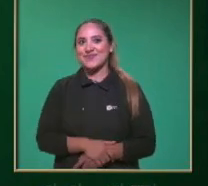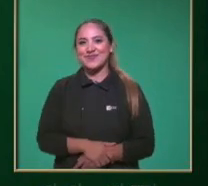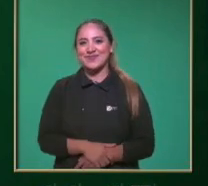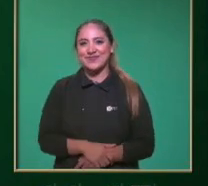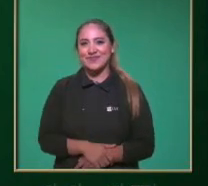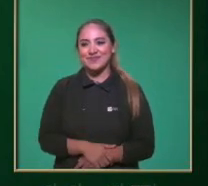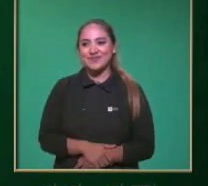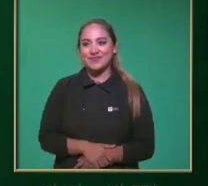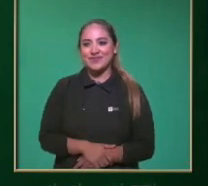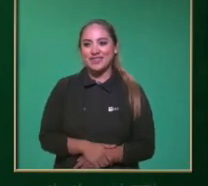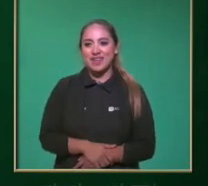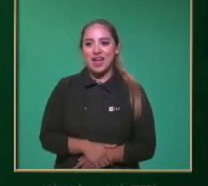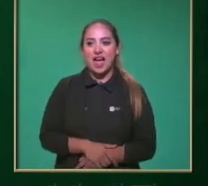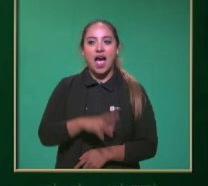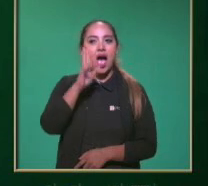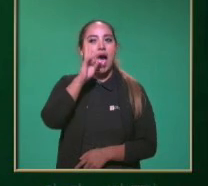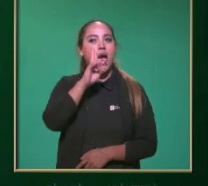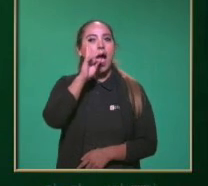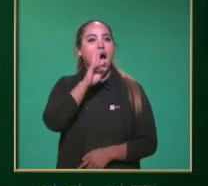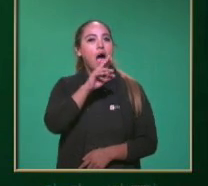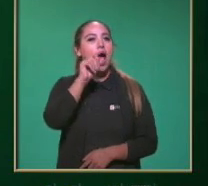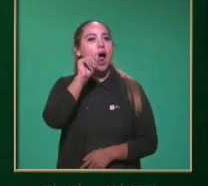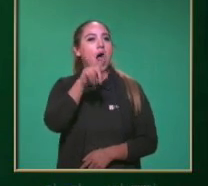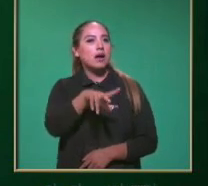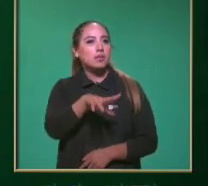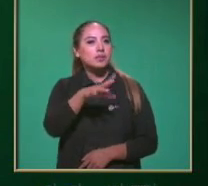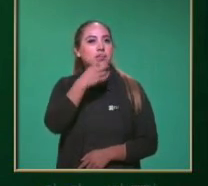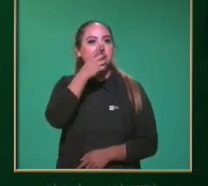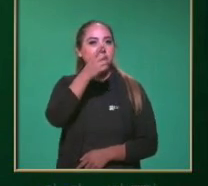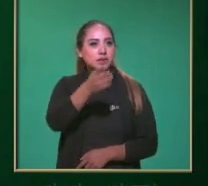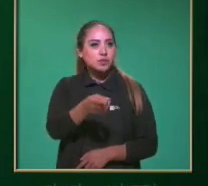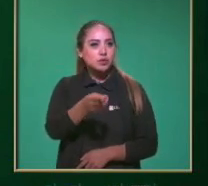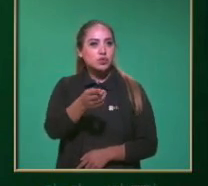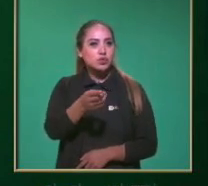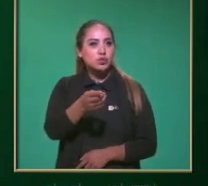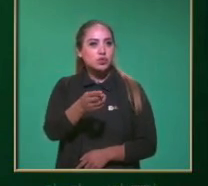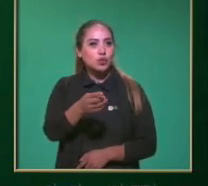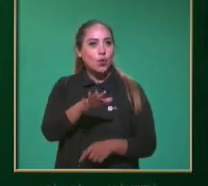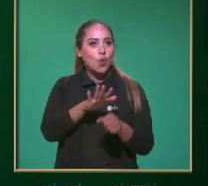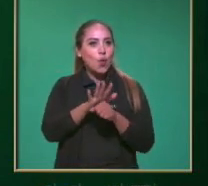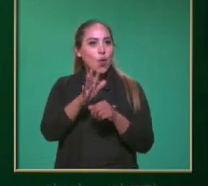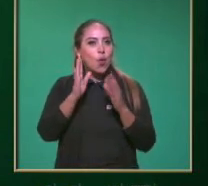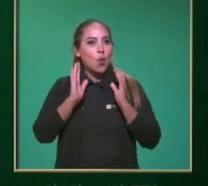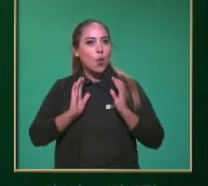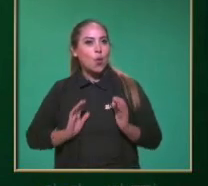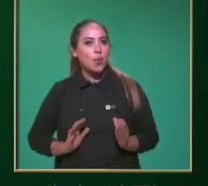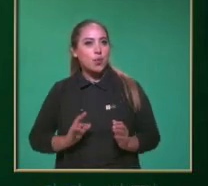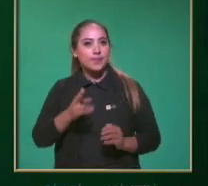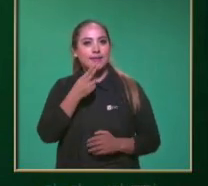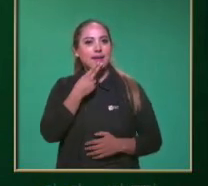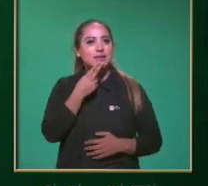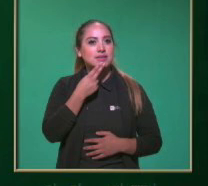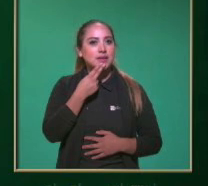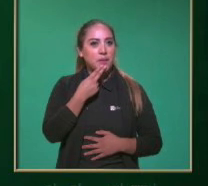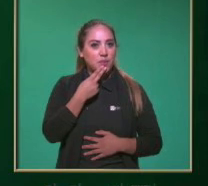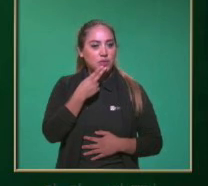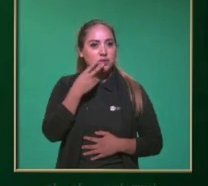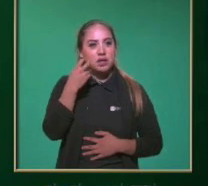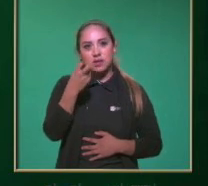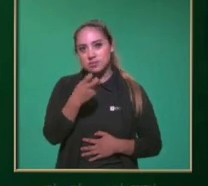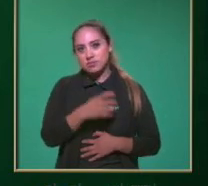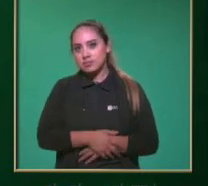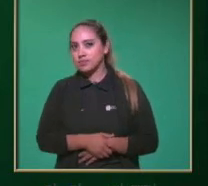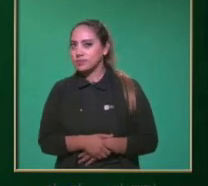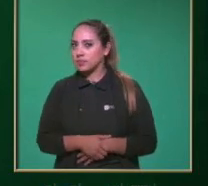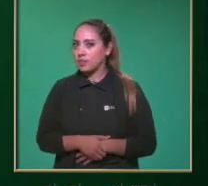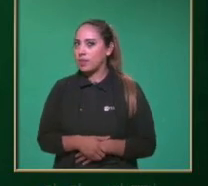Pero vamos a recordar, también mencionamos qué parte del cuerpo utilizamos con cada uno de estos